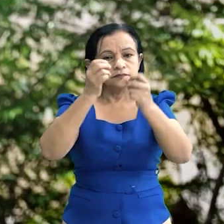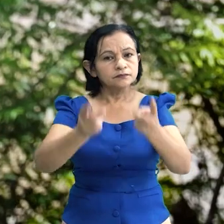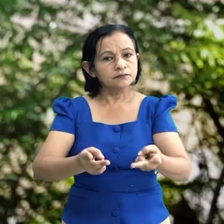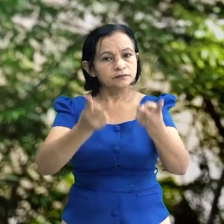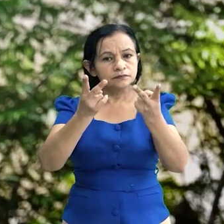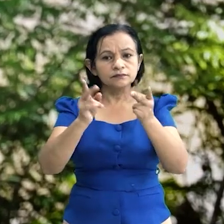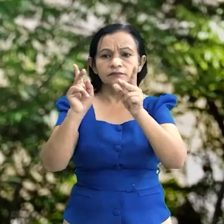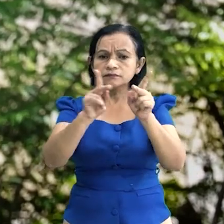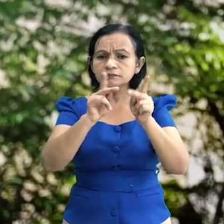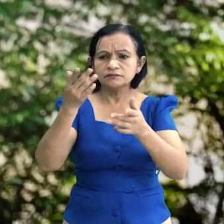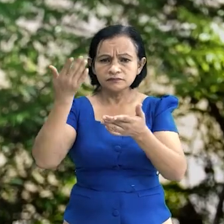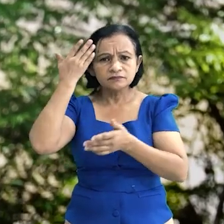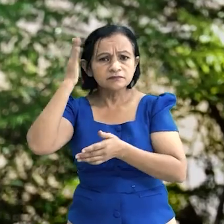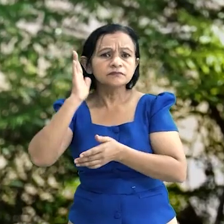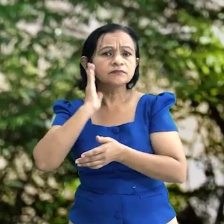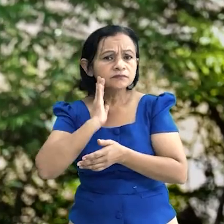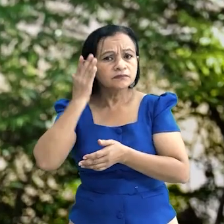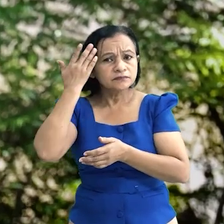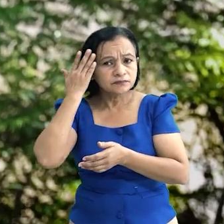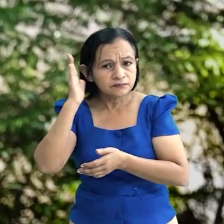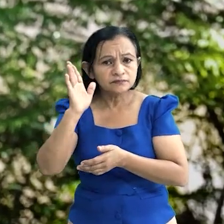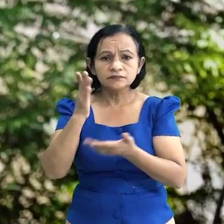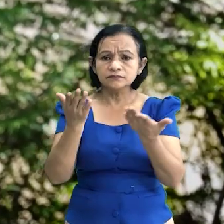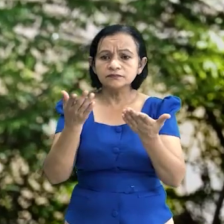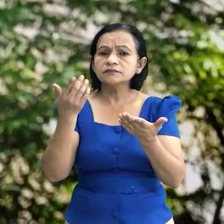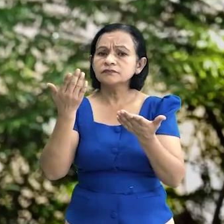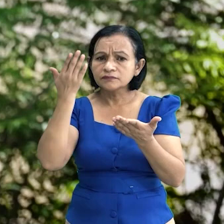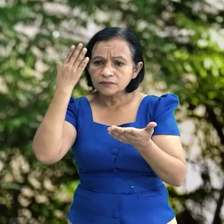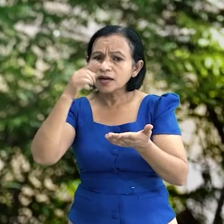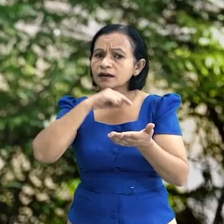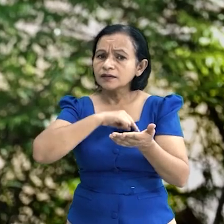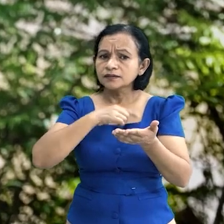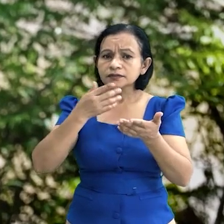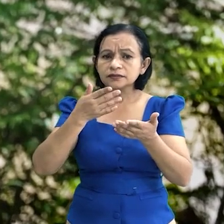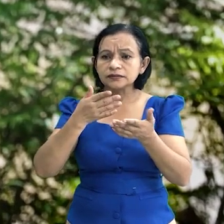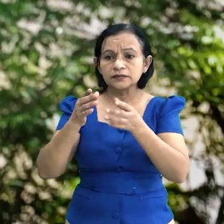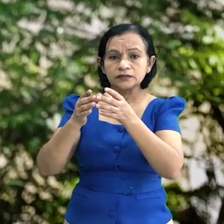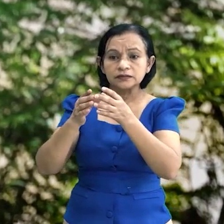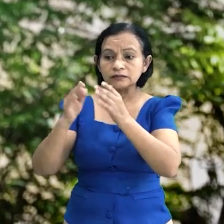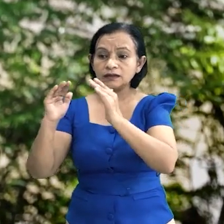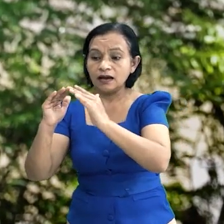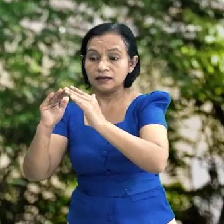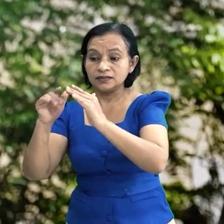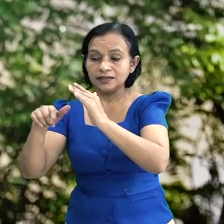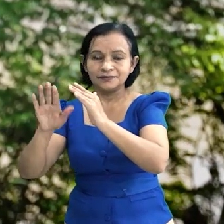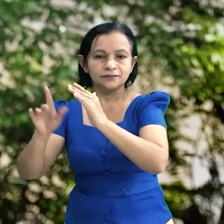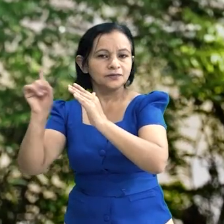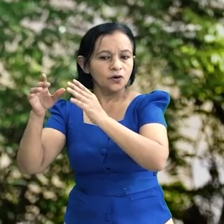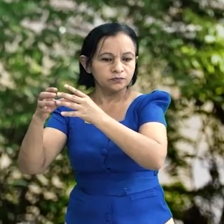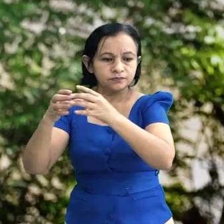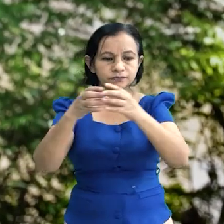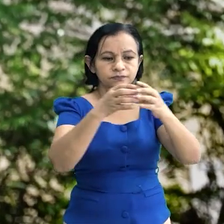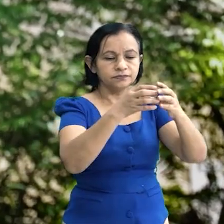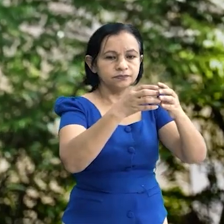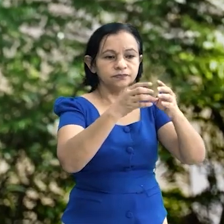más conscientes y entonces pues hay más conciencia de salir a las zonas de seguridad y